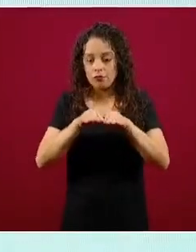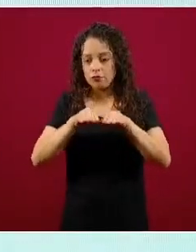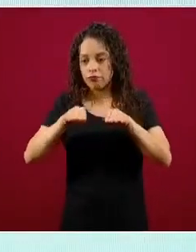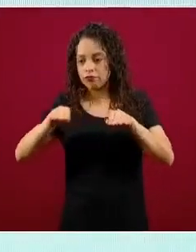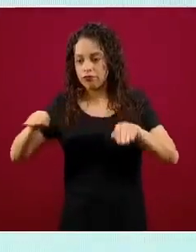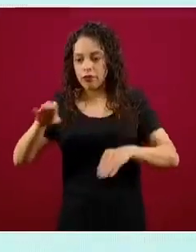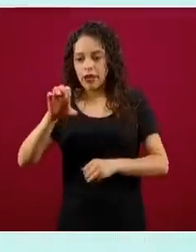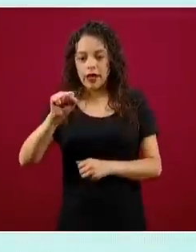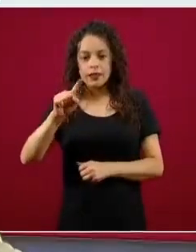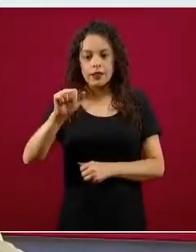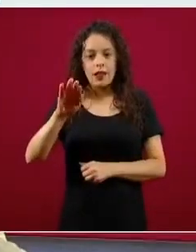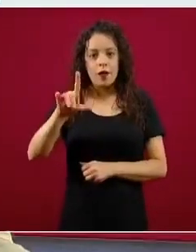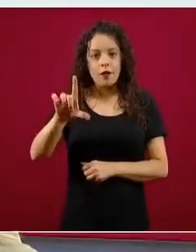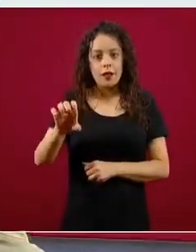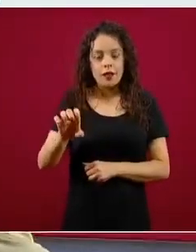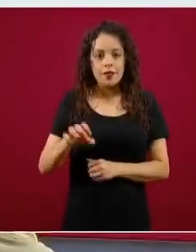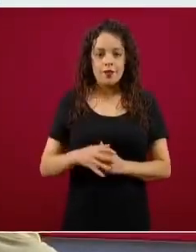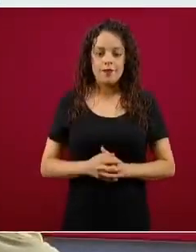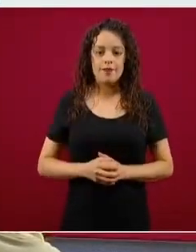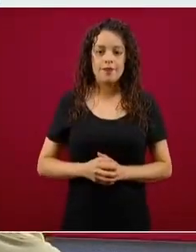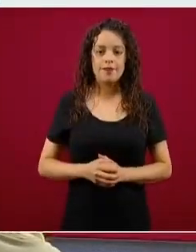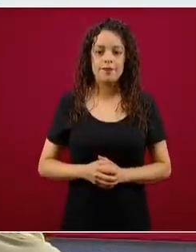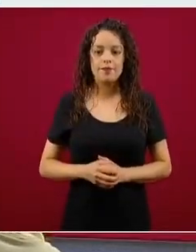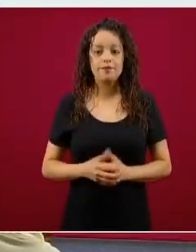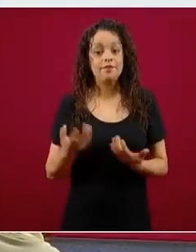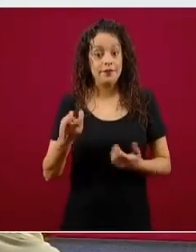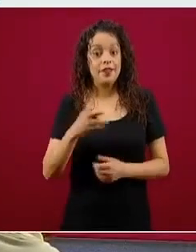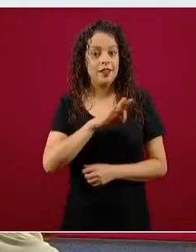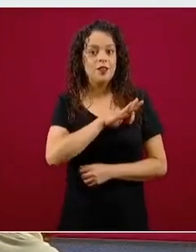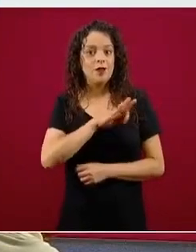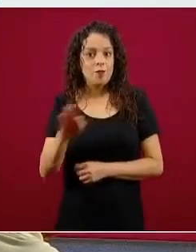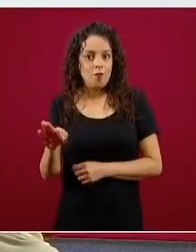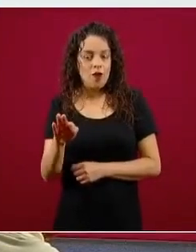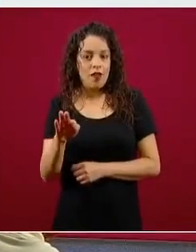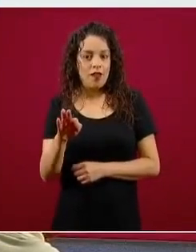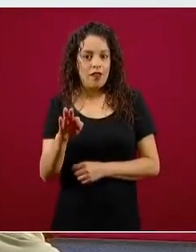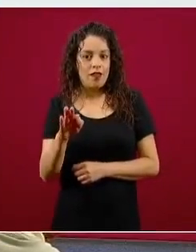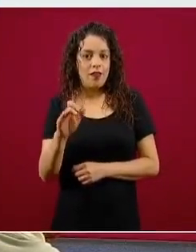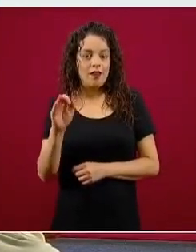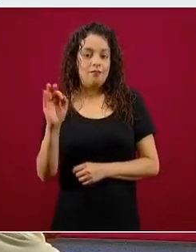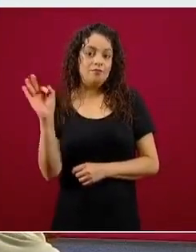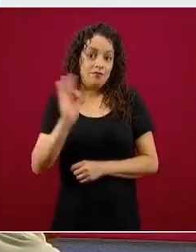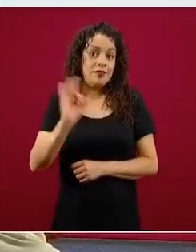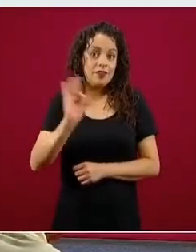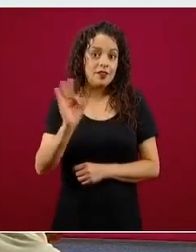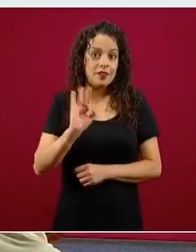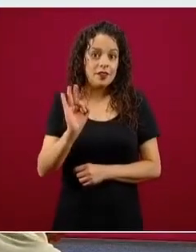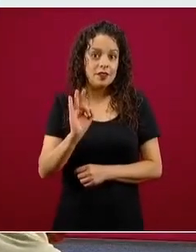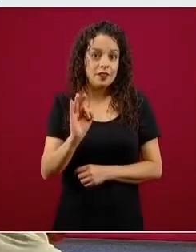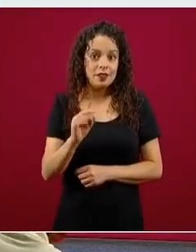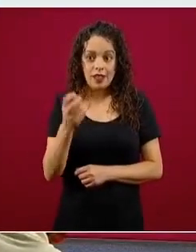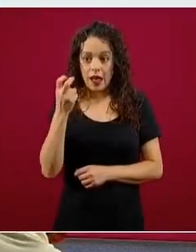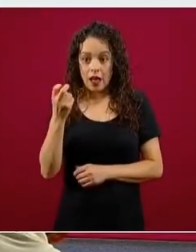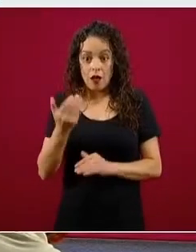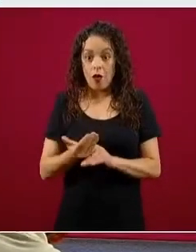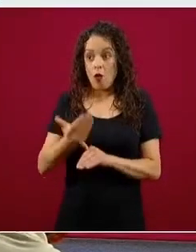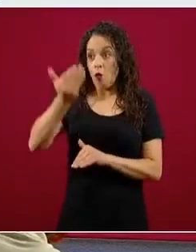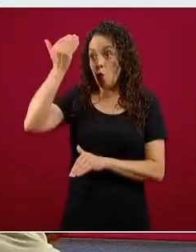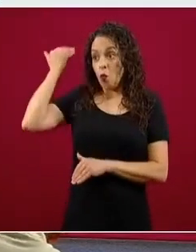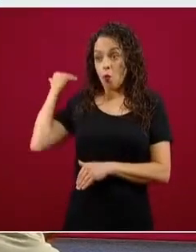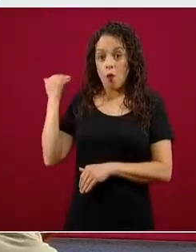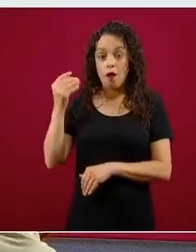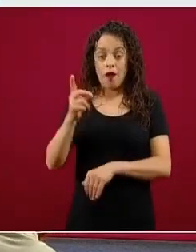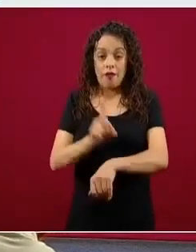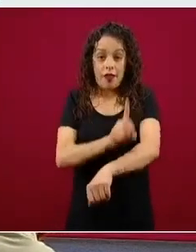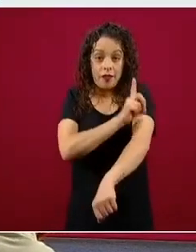curva, Podría ser ya este momento que hemos venido diciendo desde hace mucho tiempo, desde febrero,